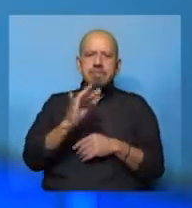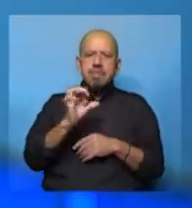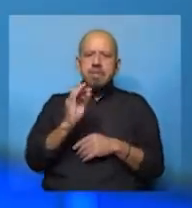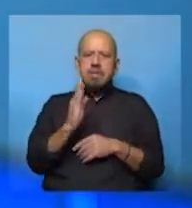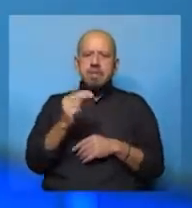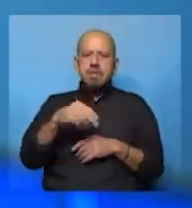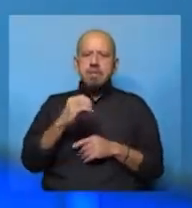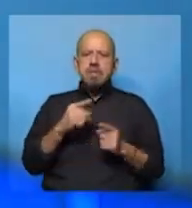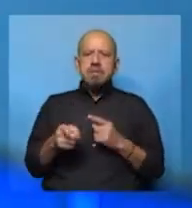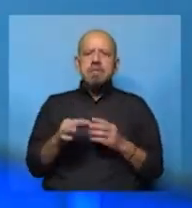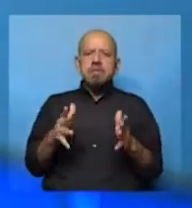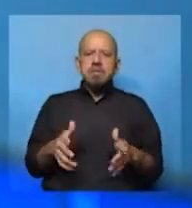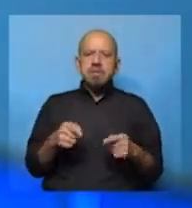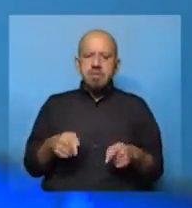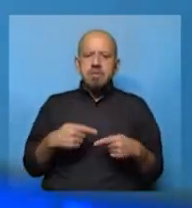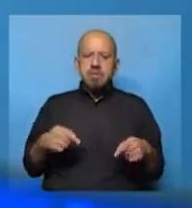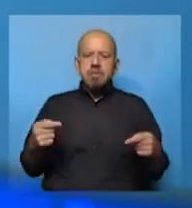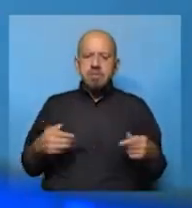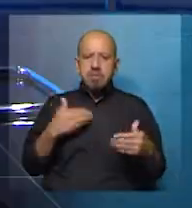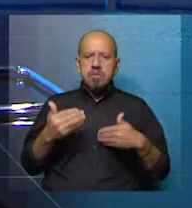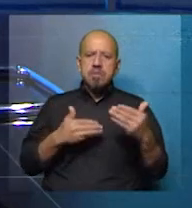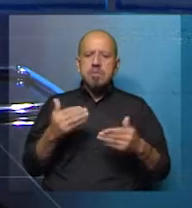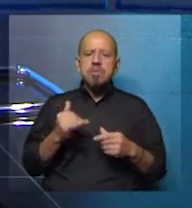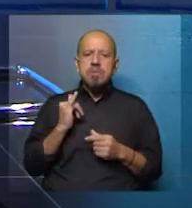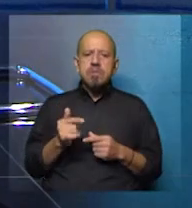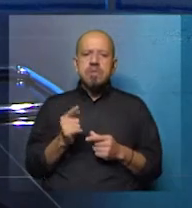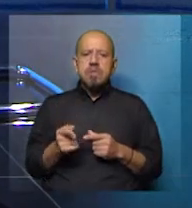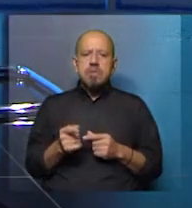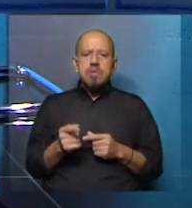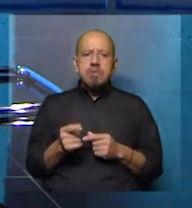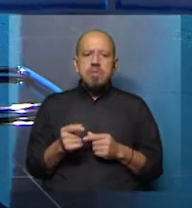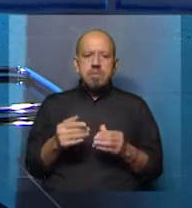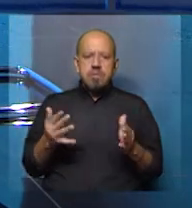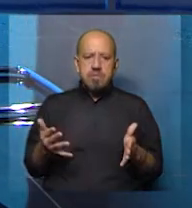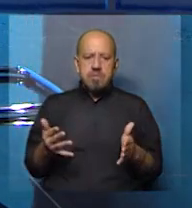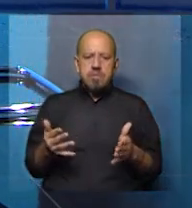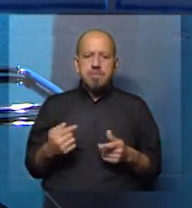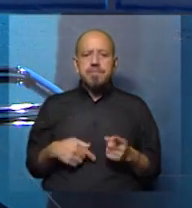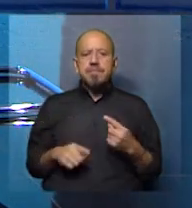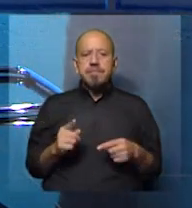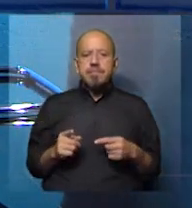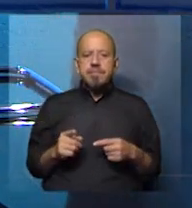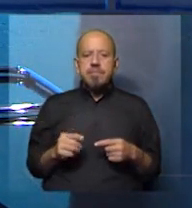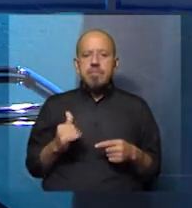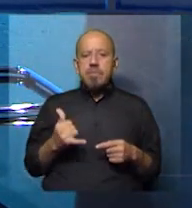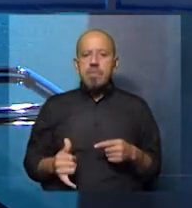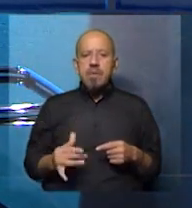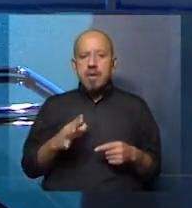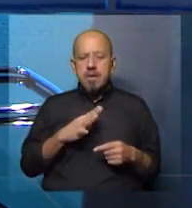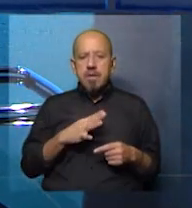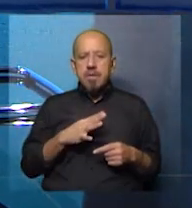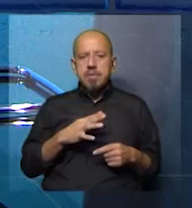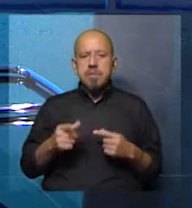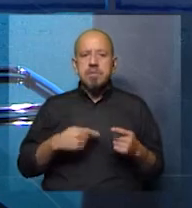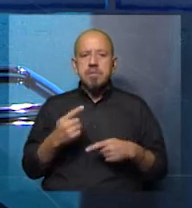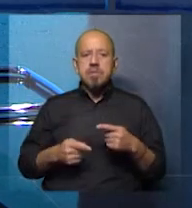sea en esas cosas hemos avanzado Claro que hemos avanzado ahora sin duda alguna es decir tenemos que seguir abordando